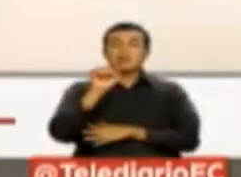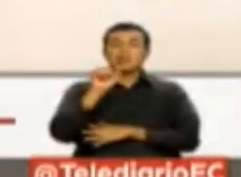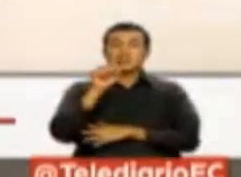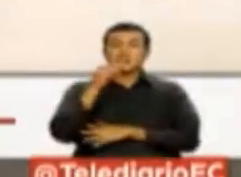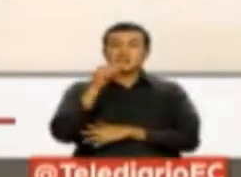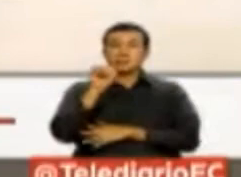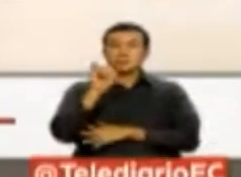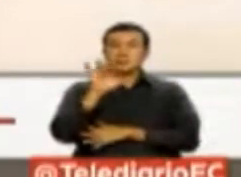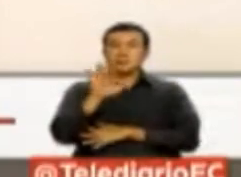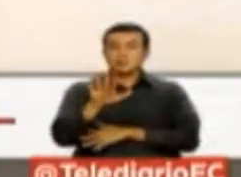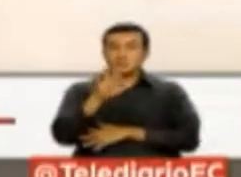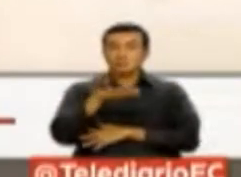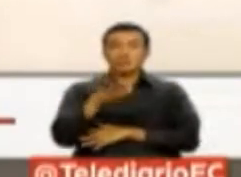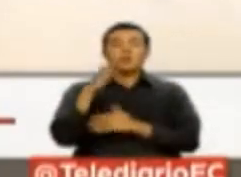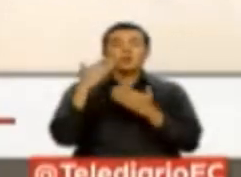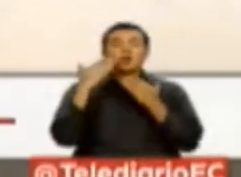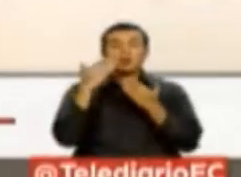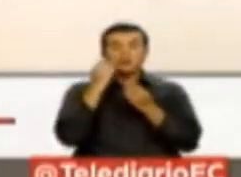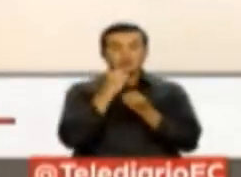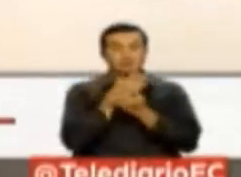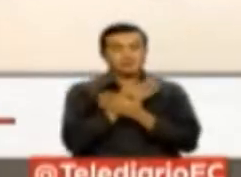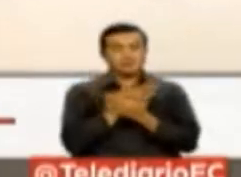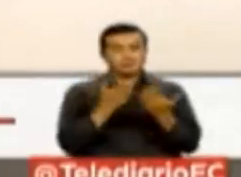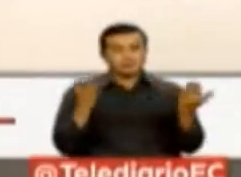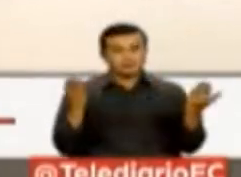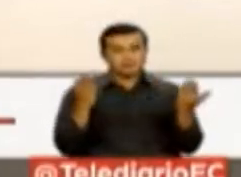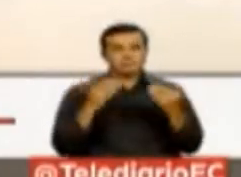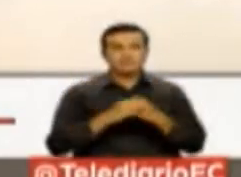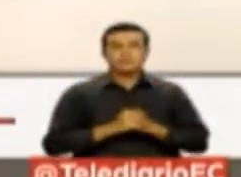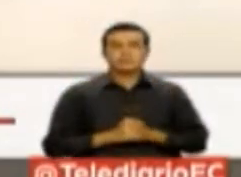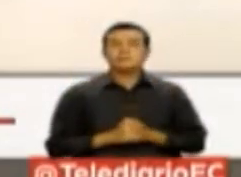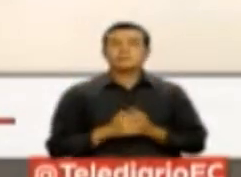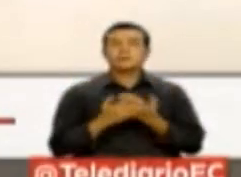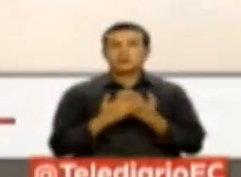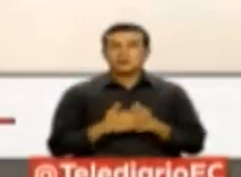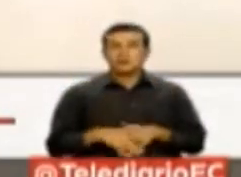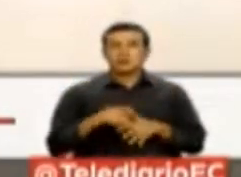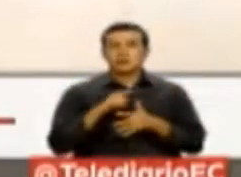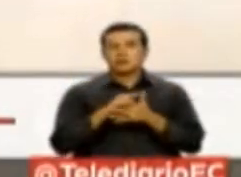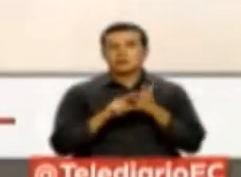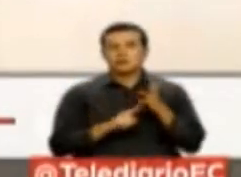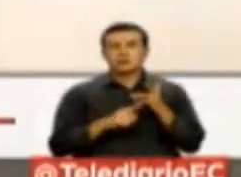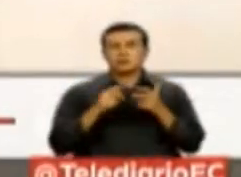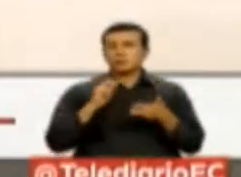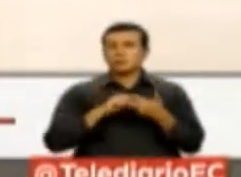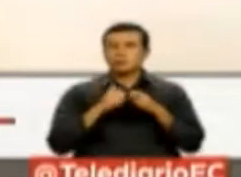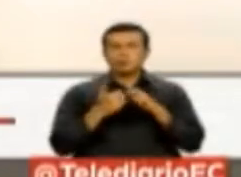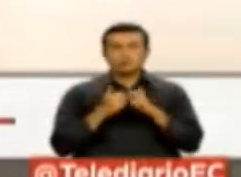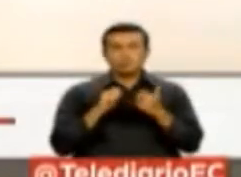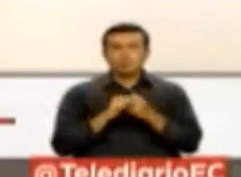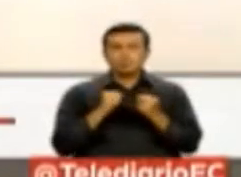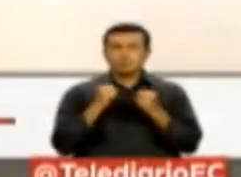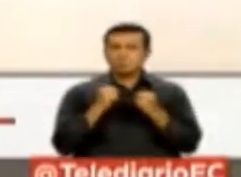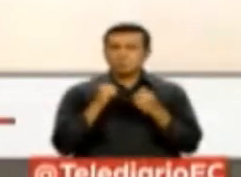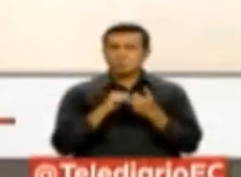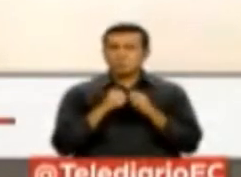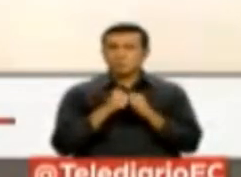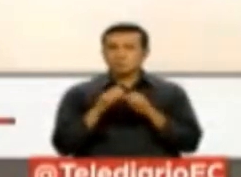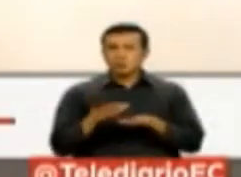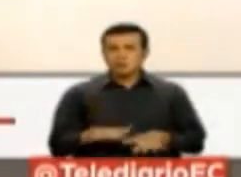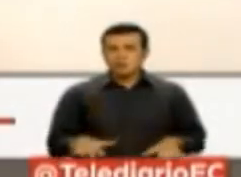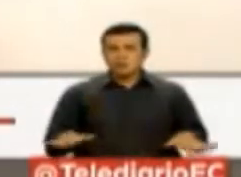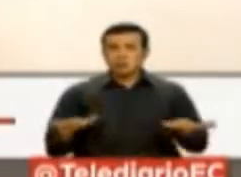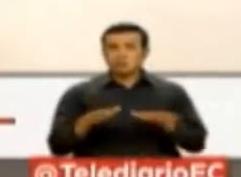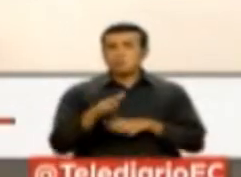aeropuerto de guayaquil o josé joaquín de olmedo y precisamente producto de esto de esta afectación de estos estragos que produce ya